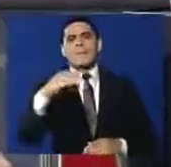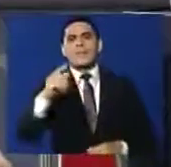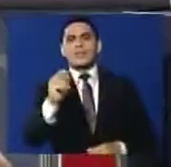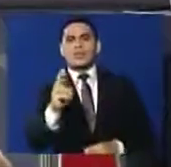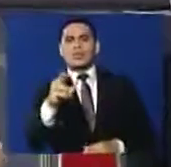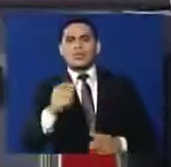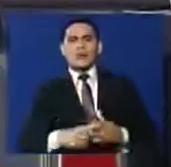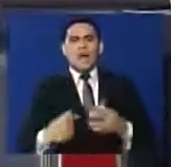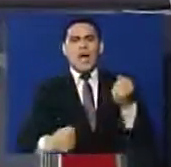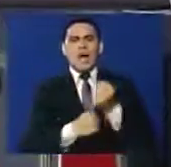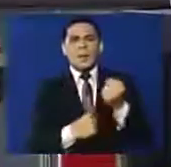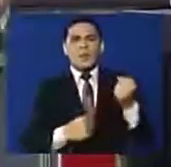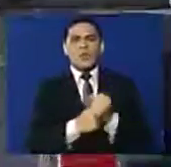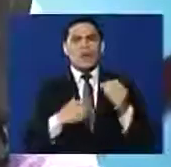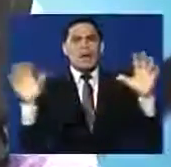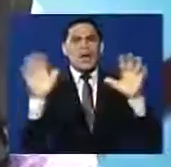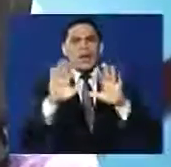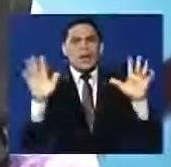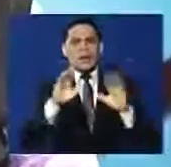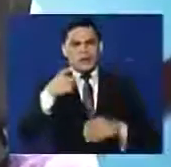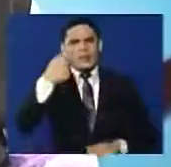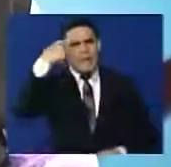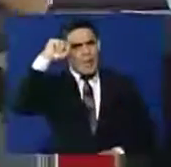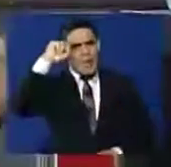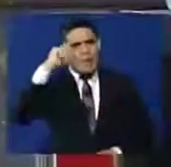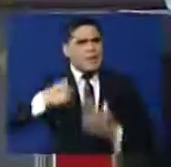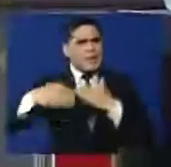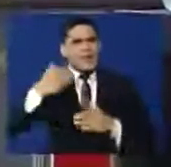a Carlos Andrés Pérez. ¿Tú recuerdas eso?